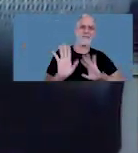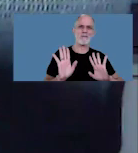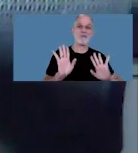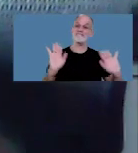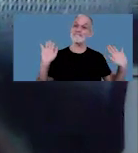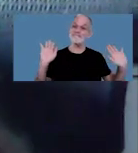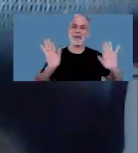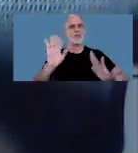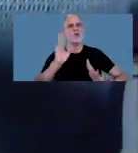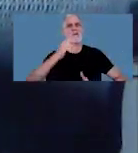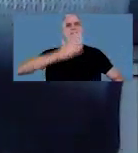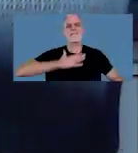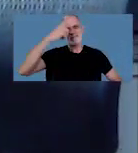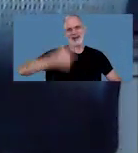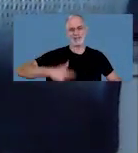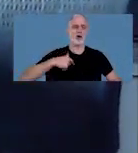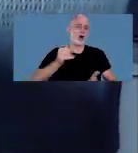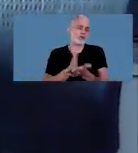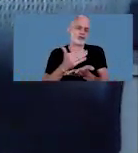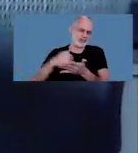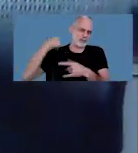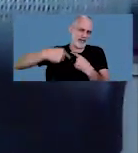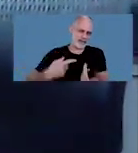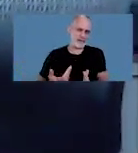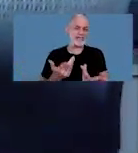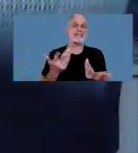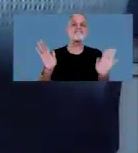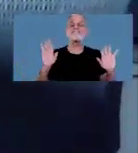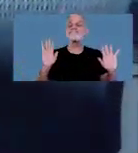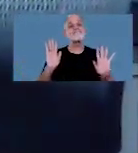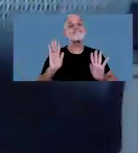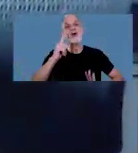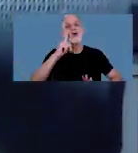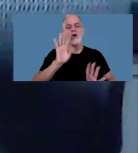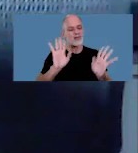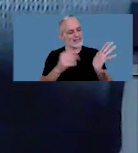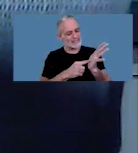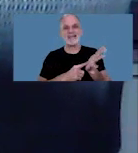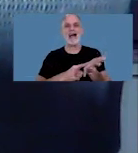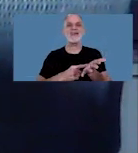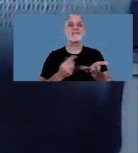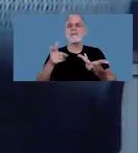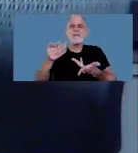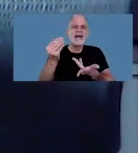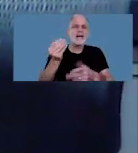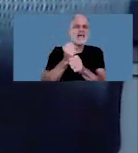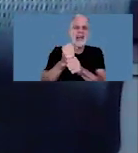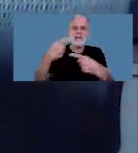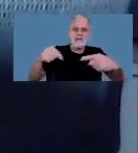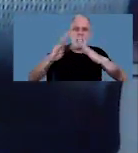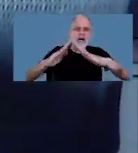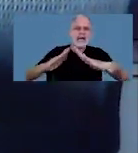pertenezcan a personas humanas o sucesiones indivisas, independientemente del destino que tengan estos inmuebles.